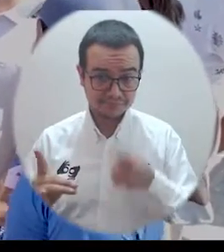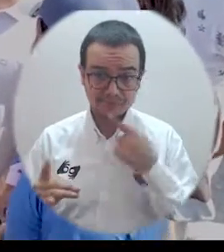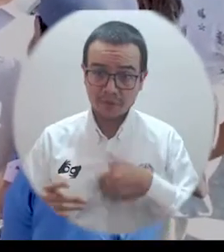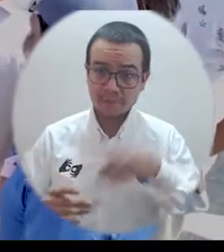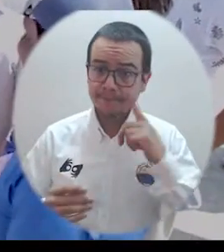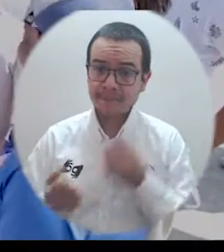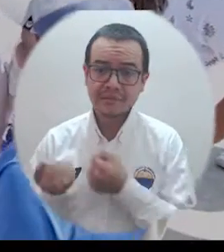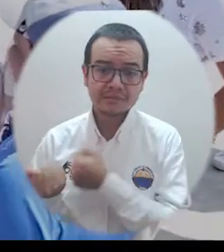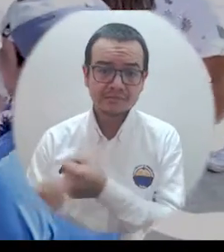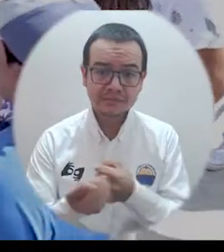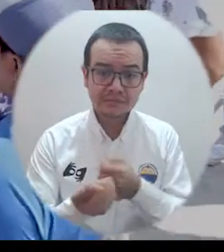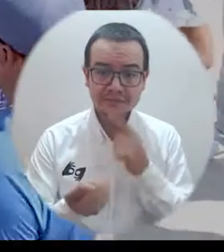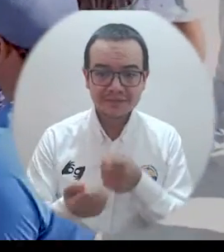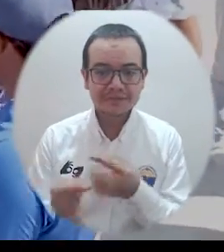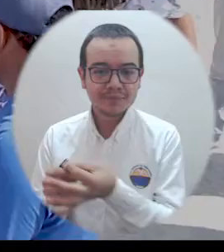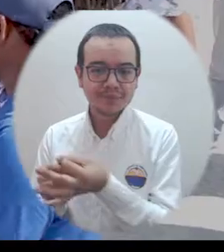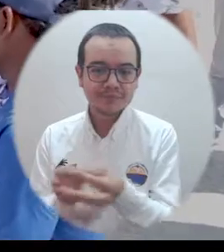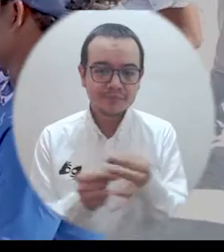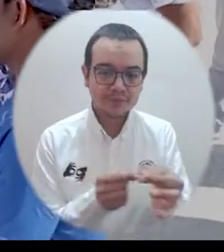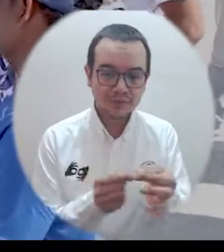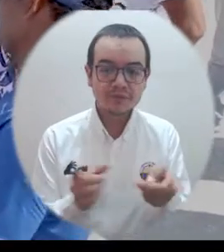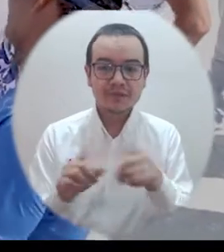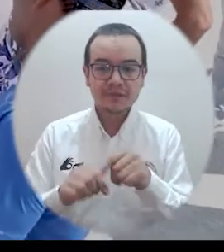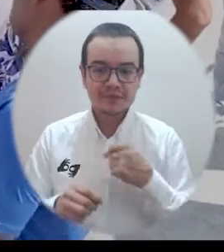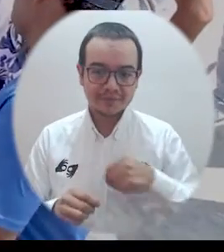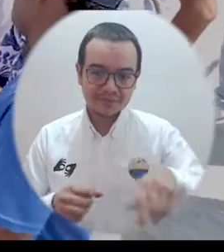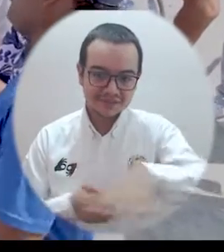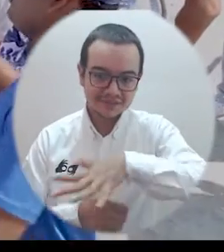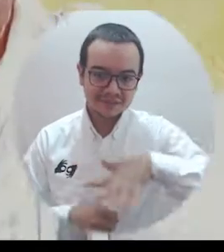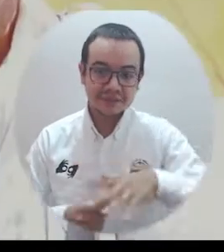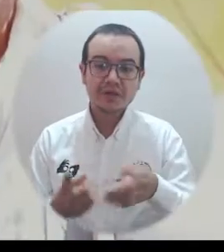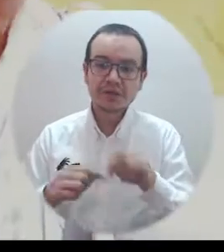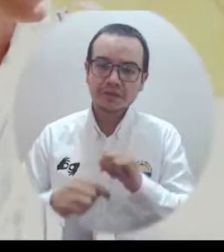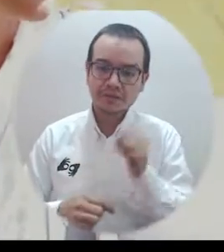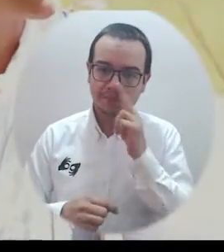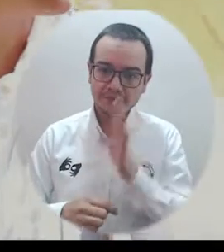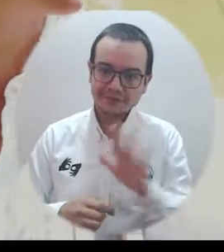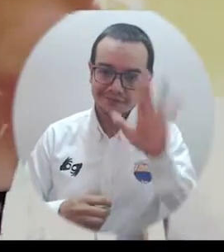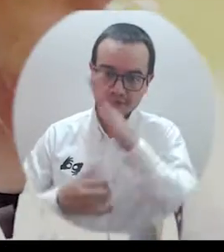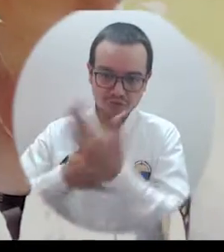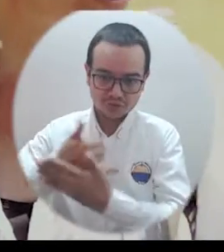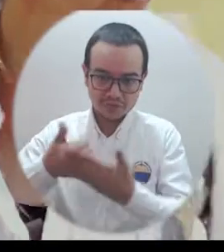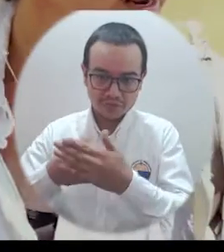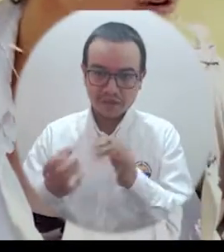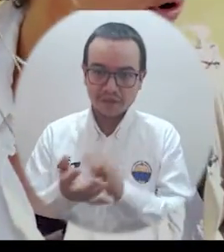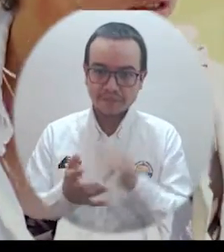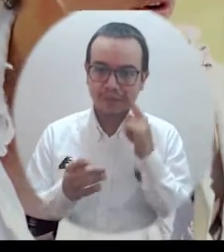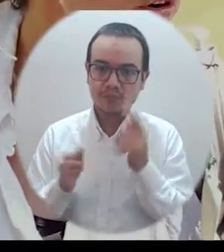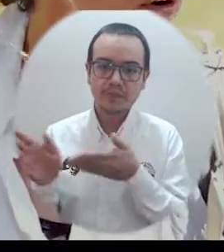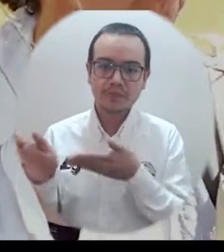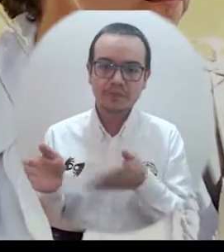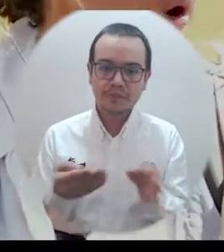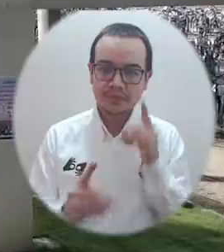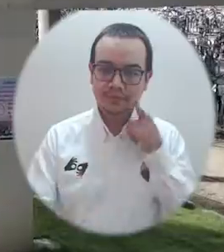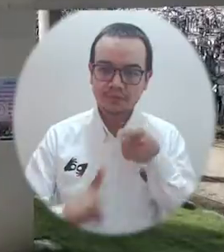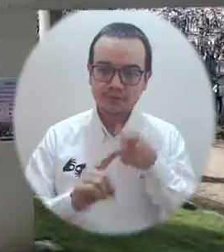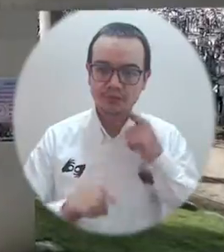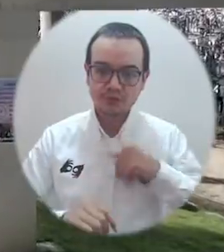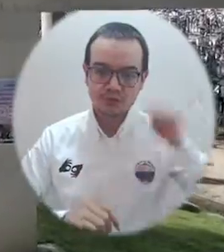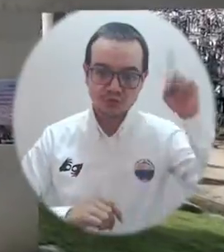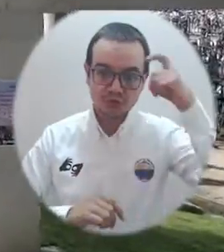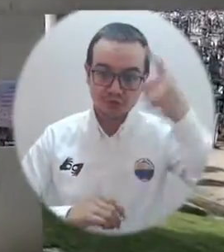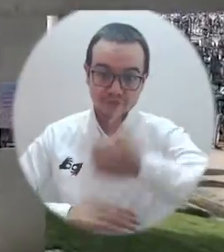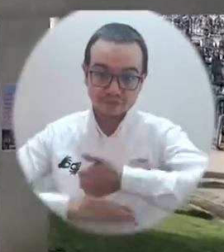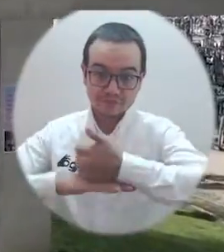La Universidad del Magdalena continúa liderando iniciativas en beneficio de la comunidad local, regional y nacional como parte de su plan de